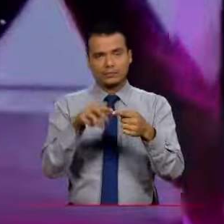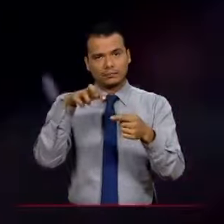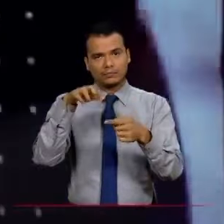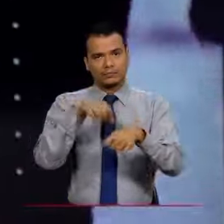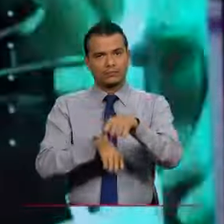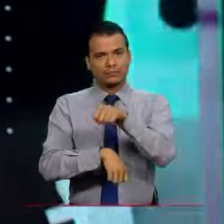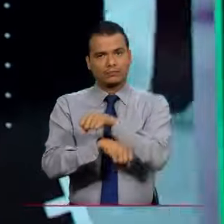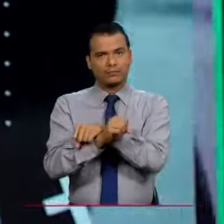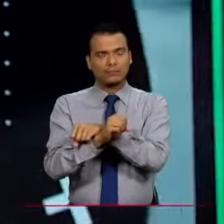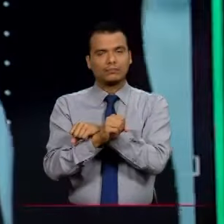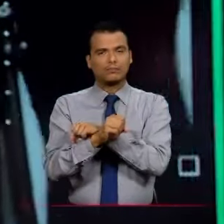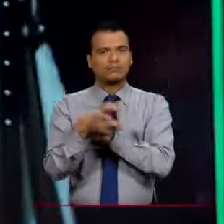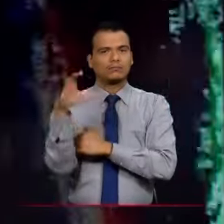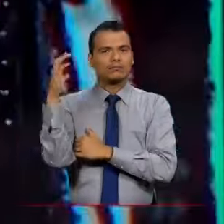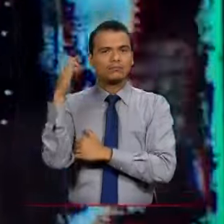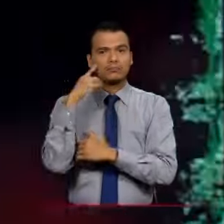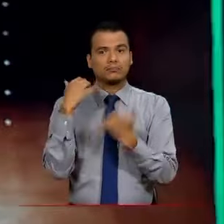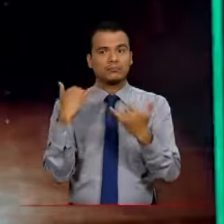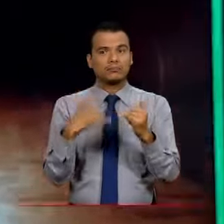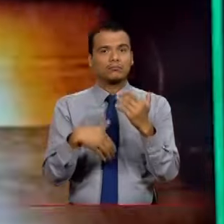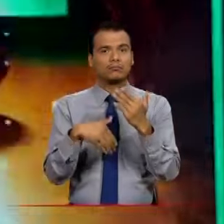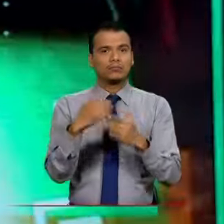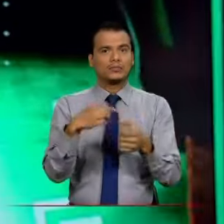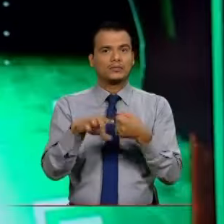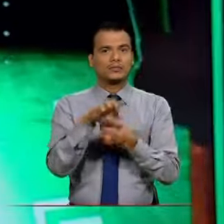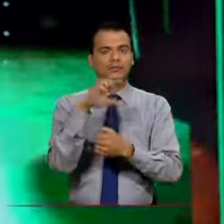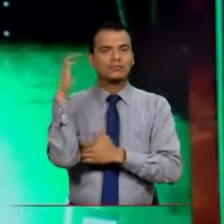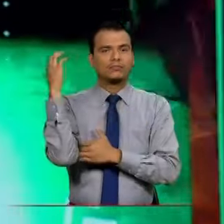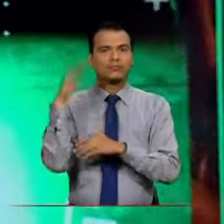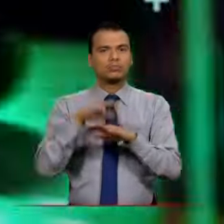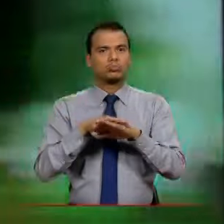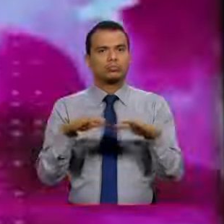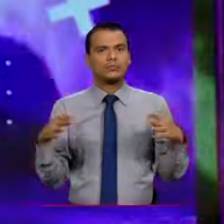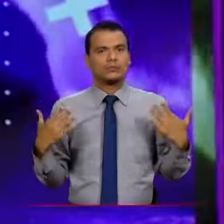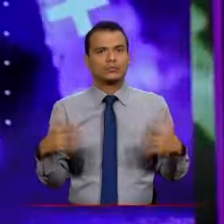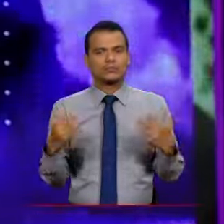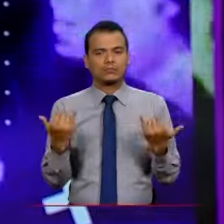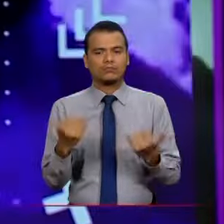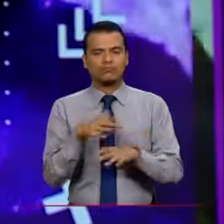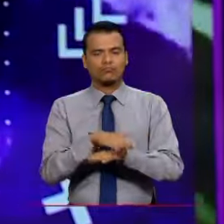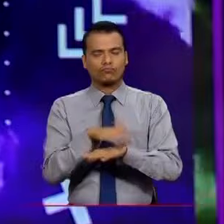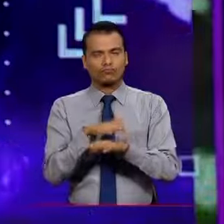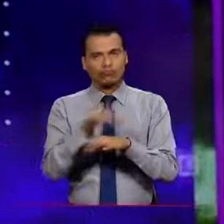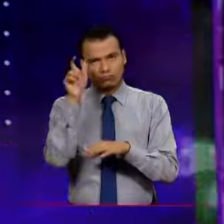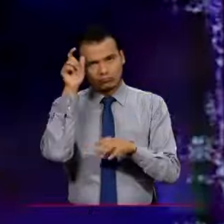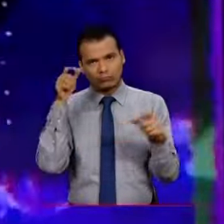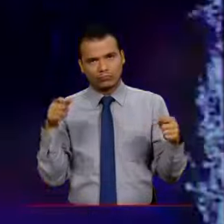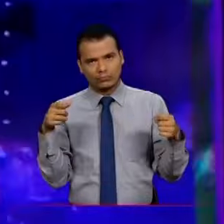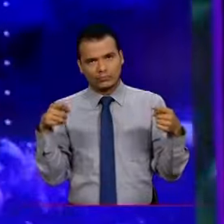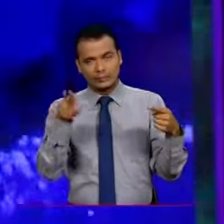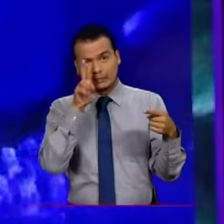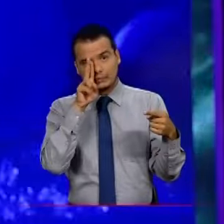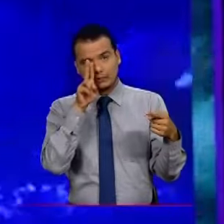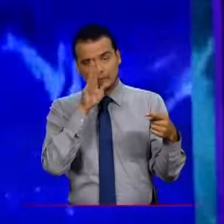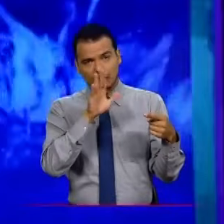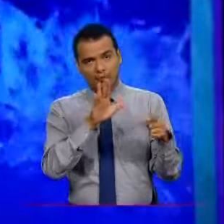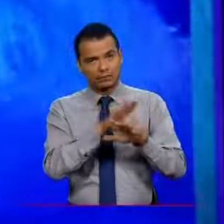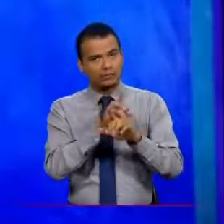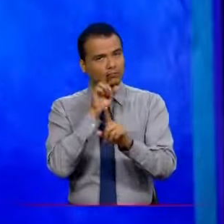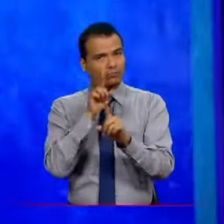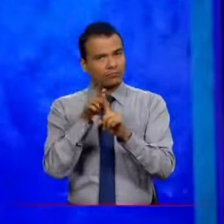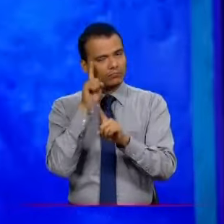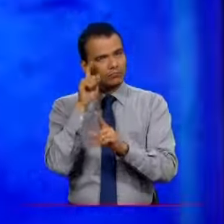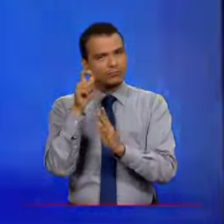recién empieza la liga colombiana y ya tenemos el clásico de Colombia esta tarde América de Cali visitará a Atlético Nacional buscando